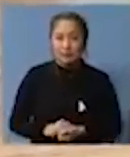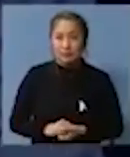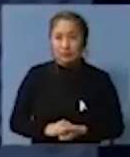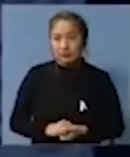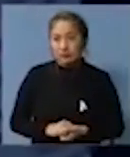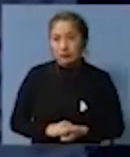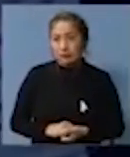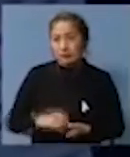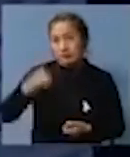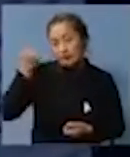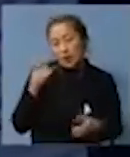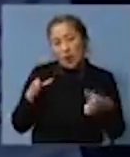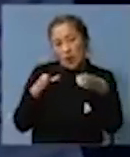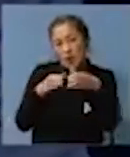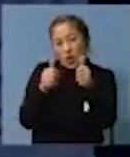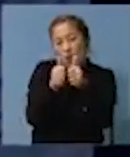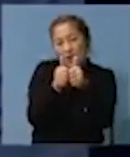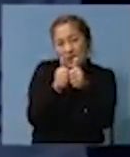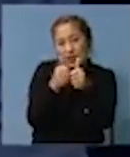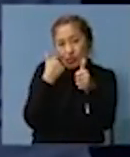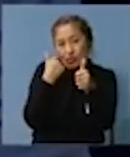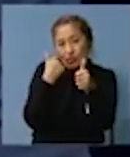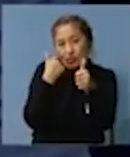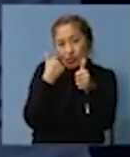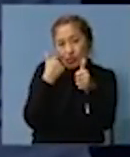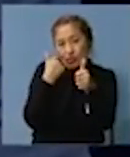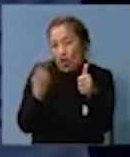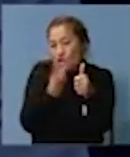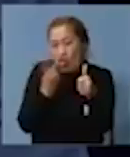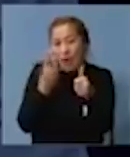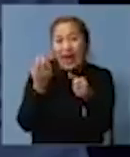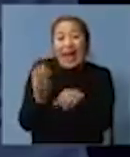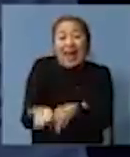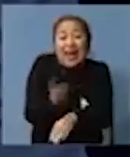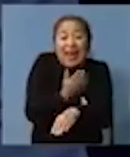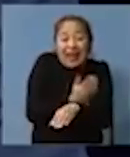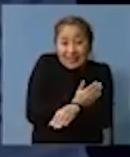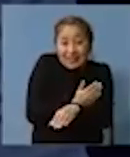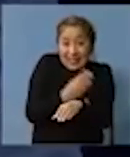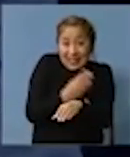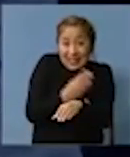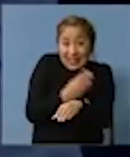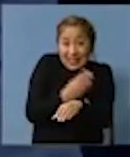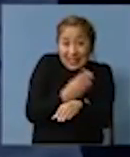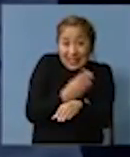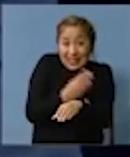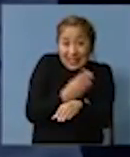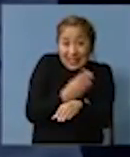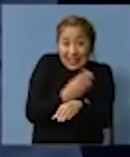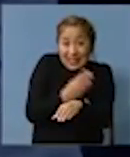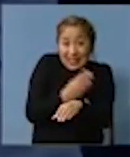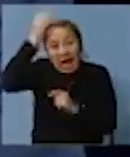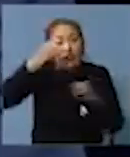Tuve un compañero de fórmula, sí. Sí lo tuve, ustedes lo han nombrado. Y hasta la noche antes que cerraran la lista, recorrimos actos